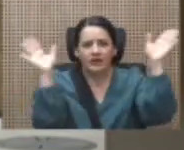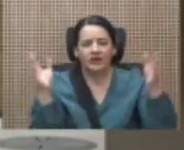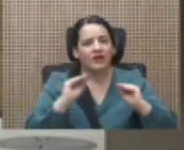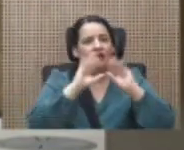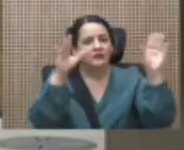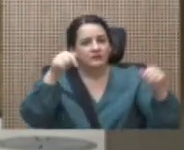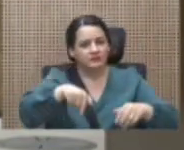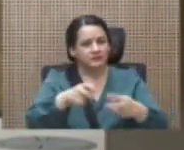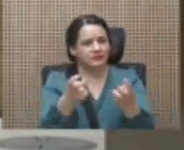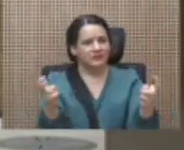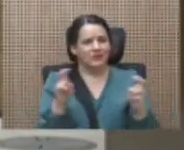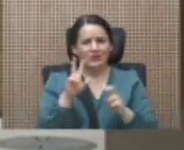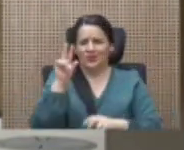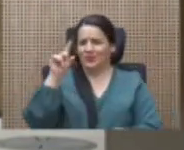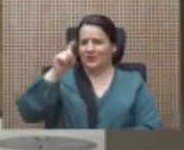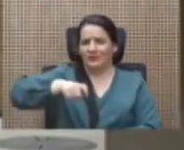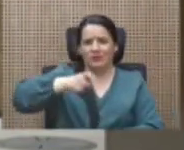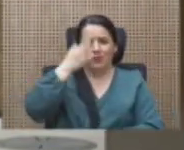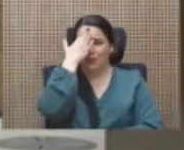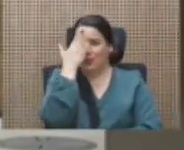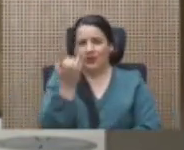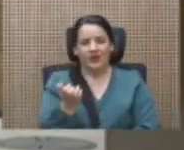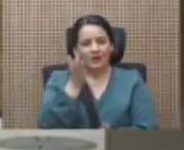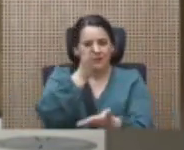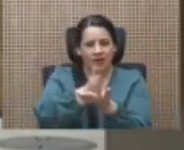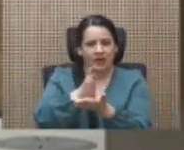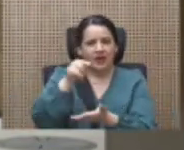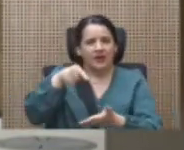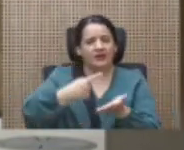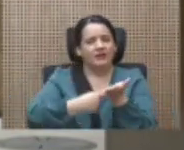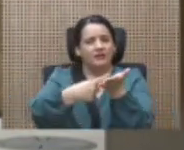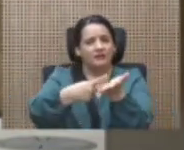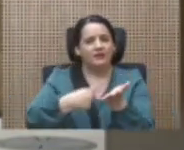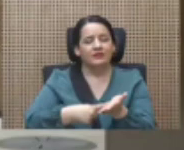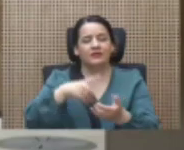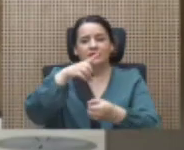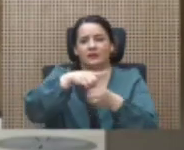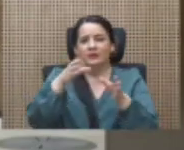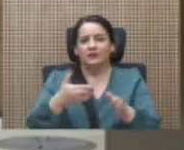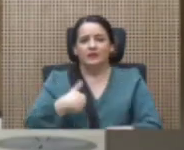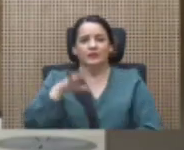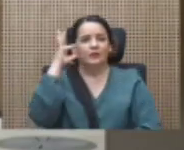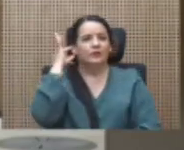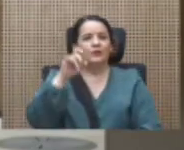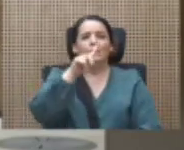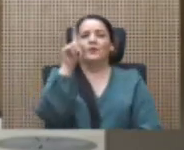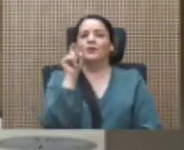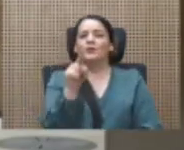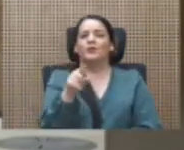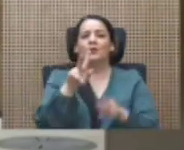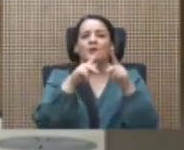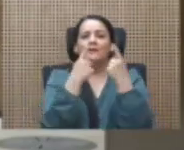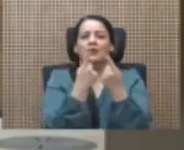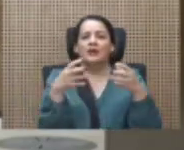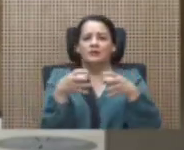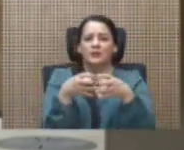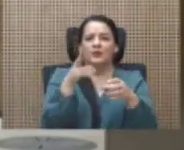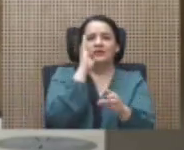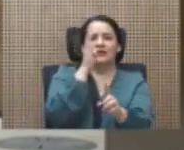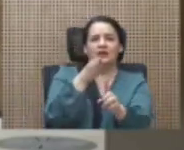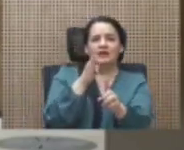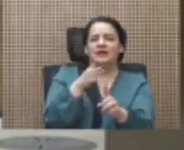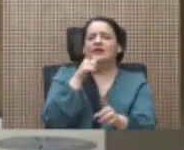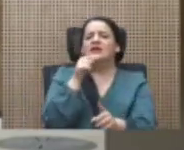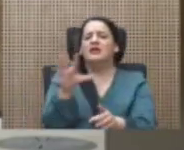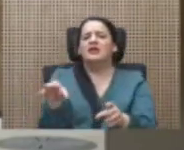no tenemos por qué coartar el debate diputados y diputadas yo le pregunto directamente a las fracciones aquí quienes